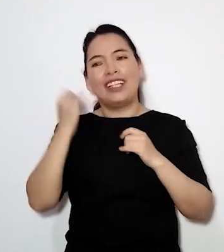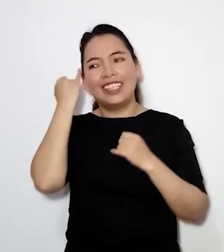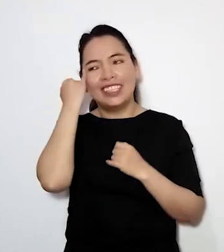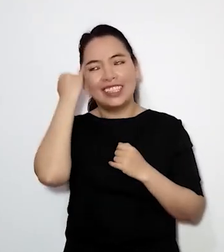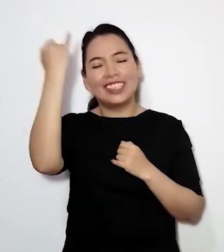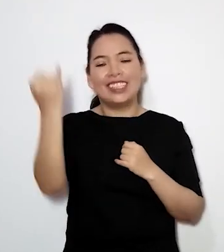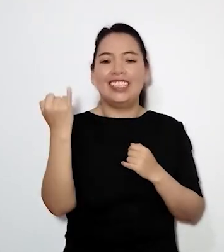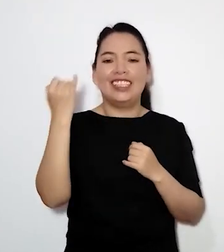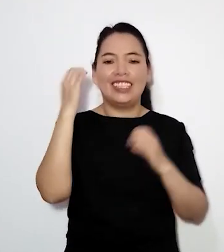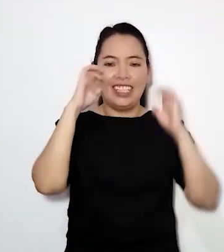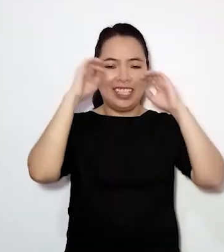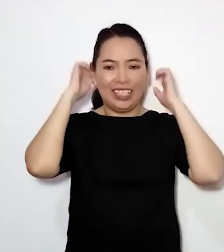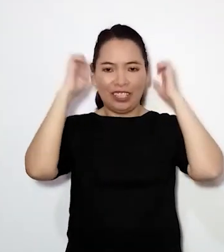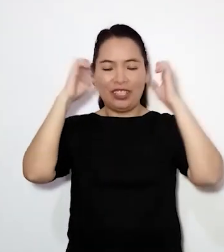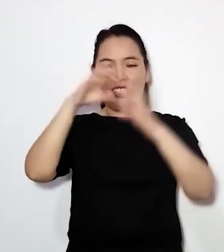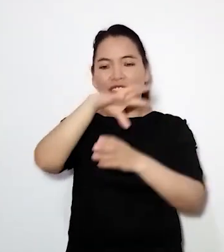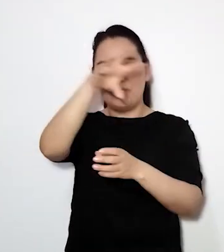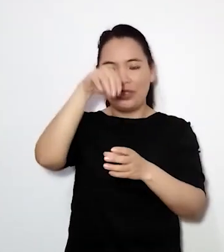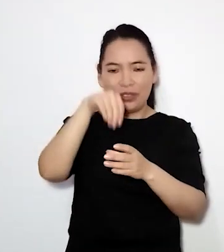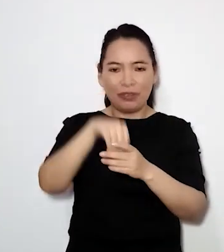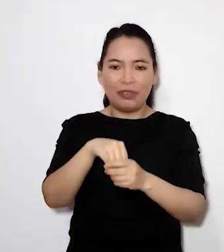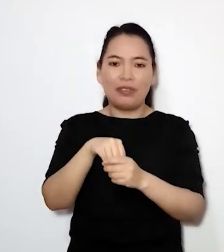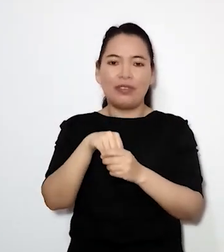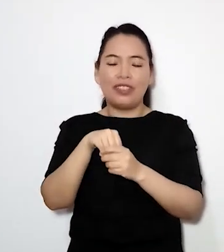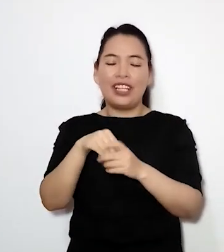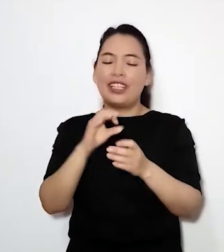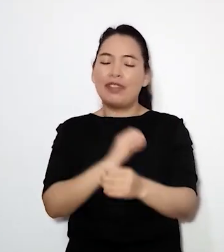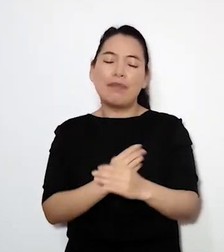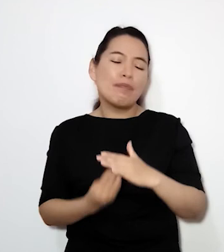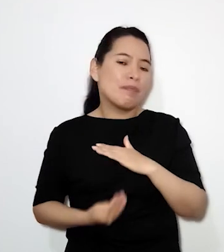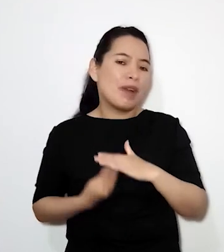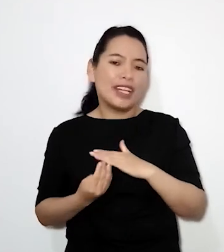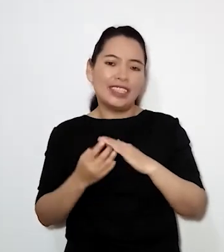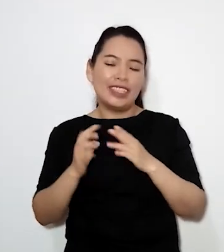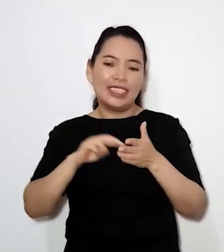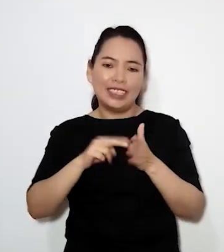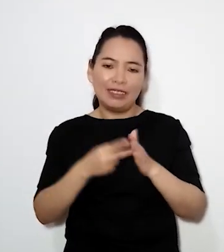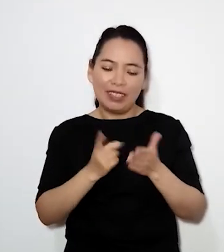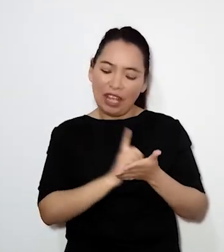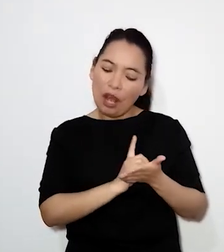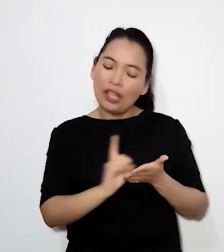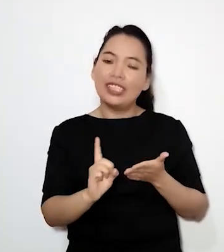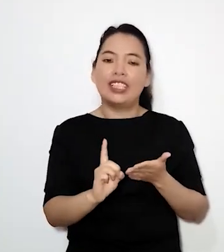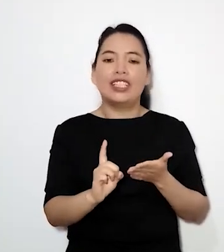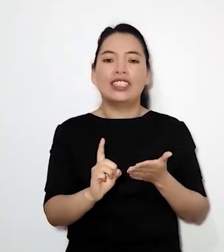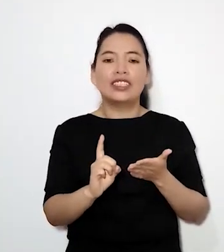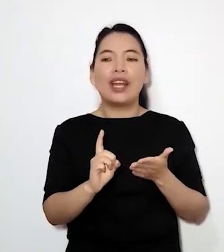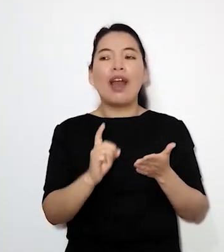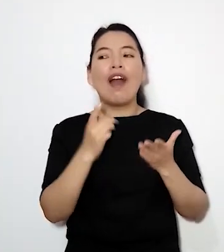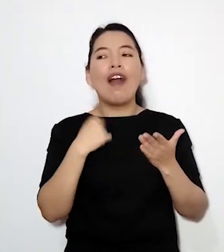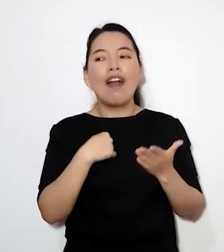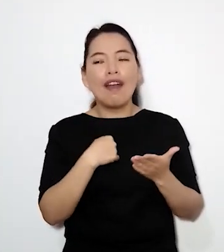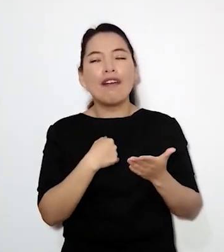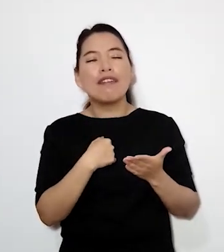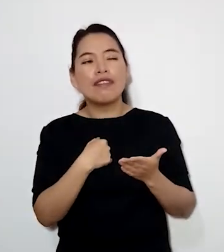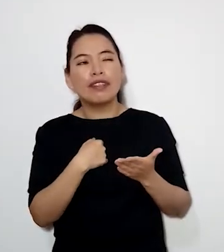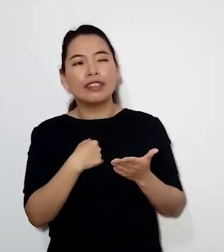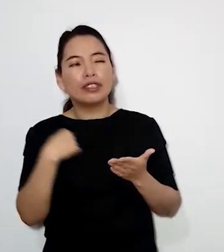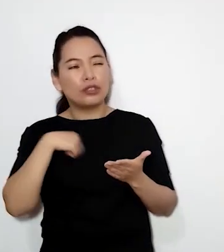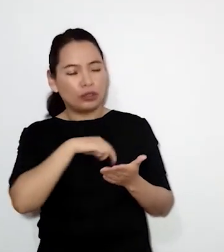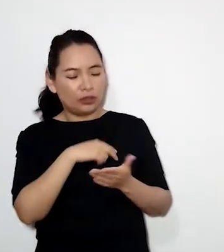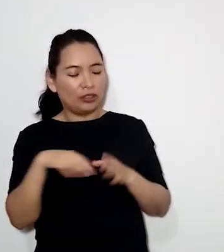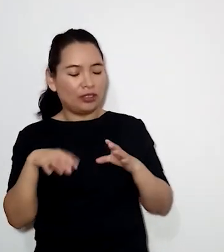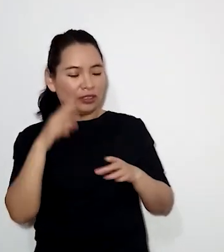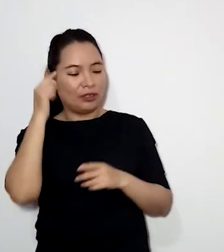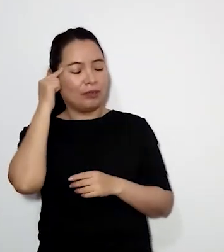una dimensión fundamental del derecho y realmente nos hace pensar en inclusión de una